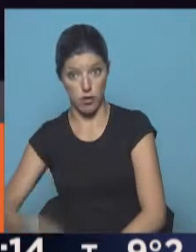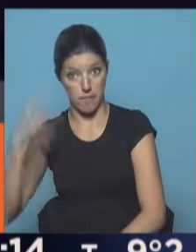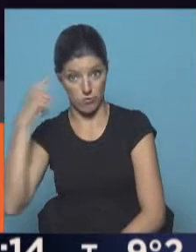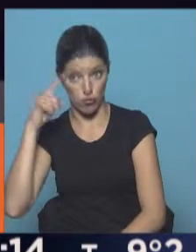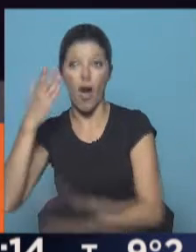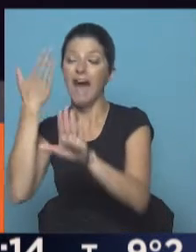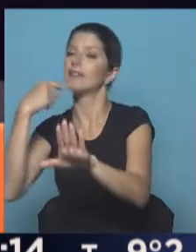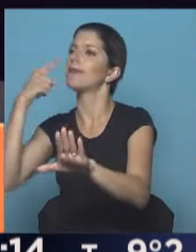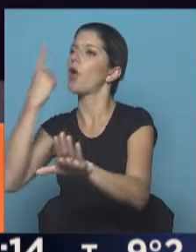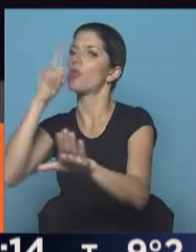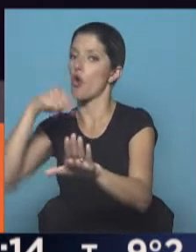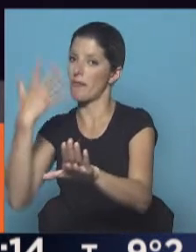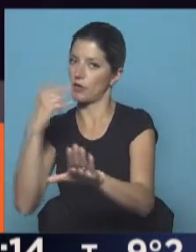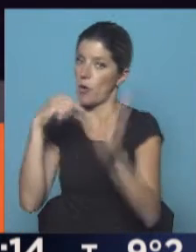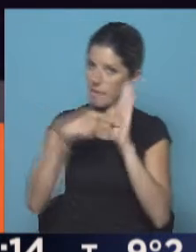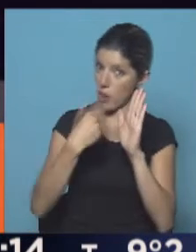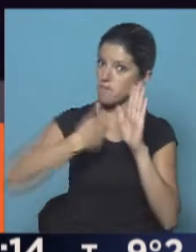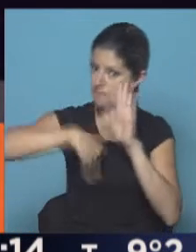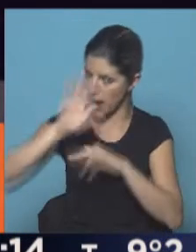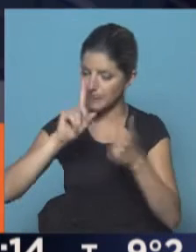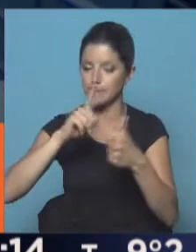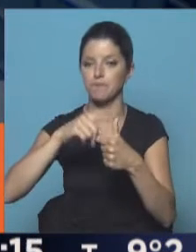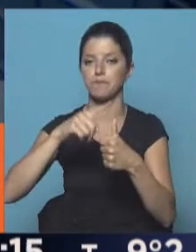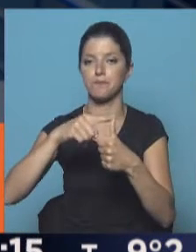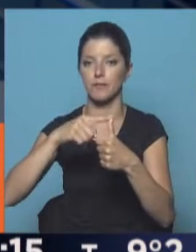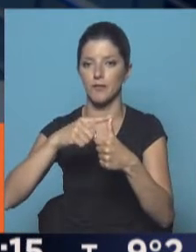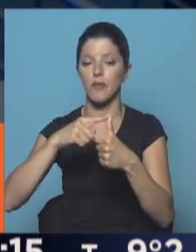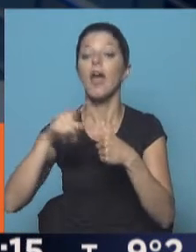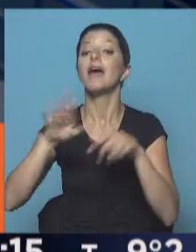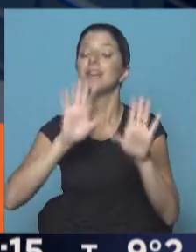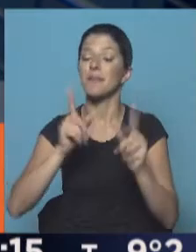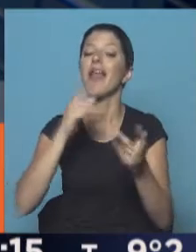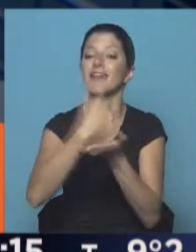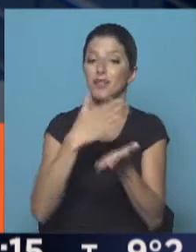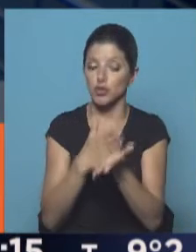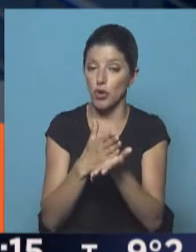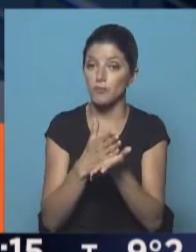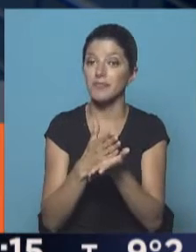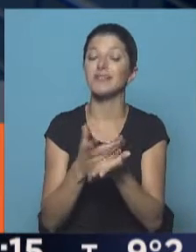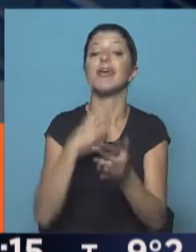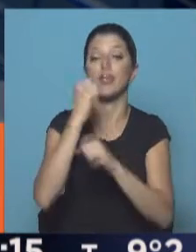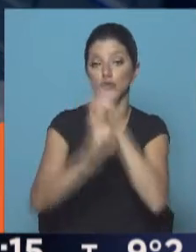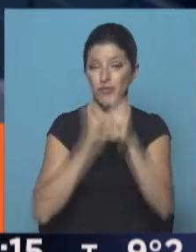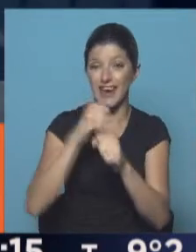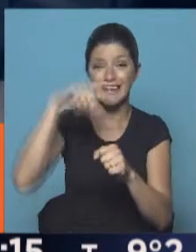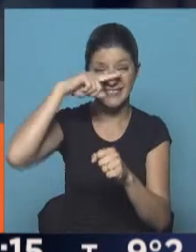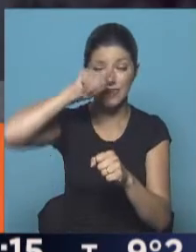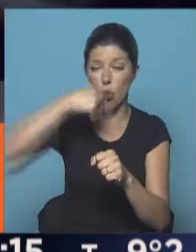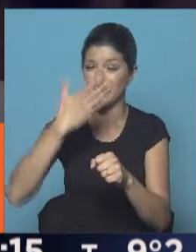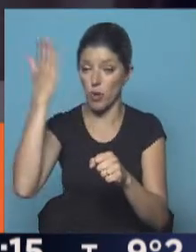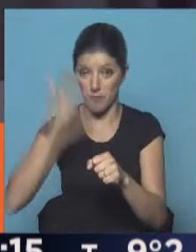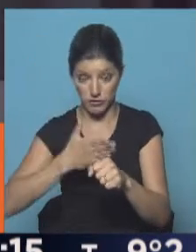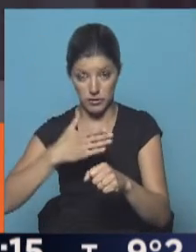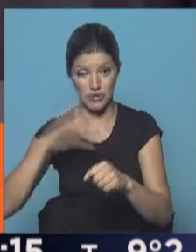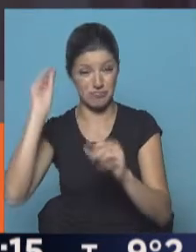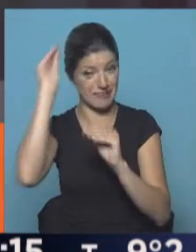1,5%, con algunas señales rojas, que es el sector industrial, caída del 7,5%